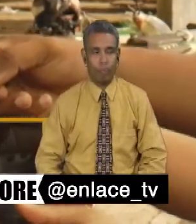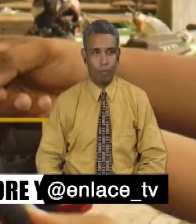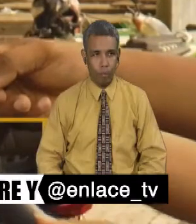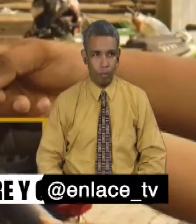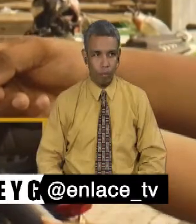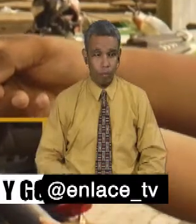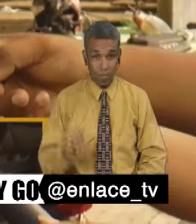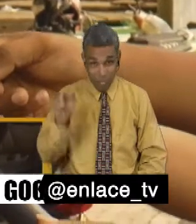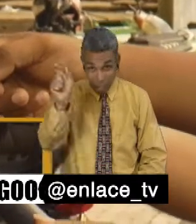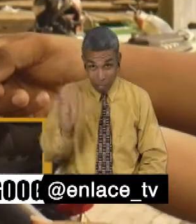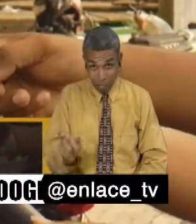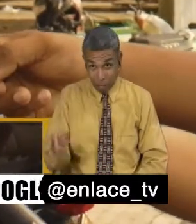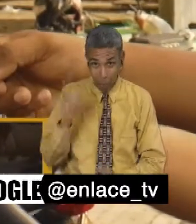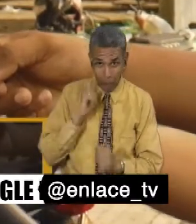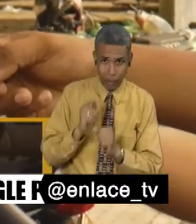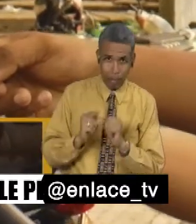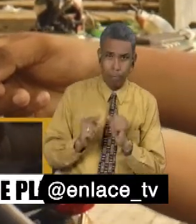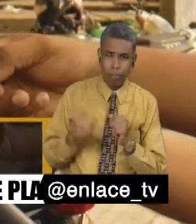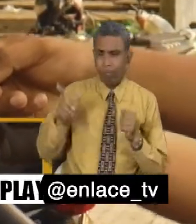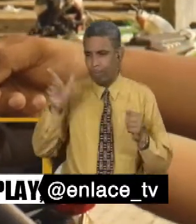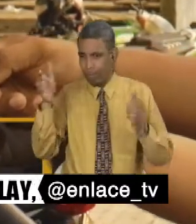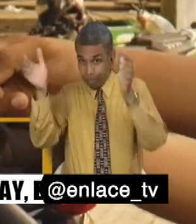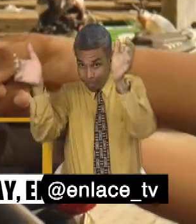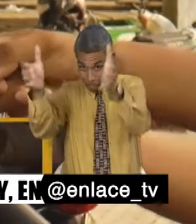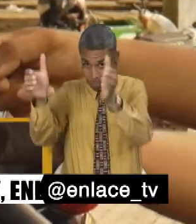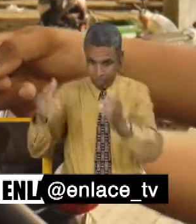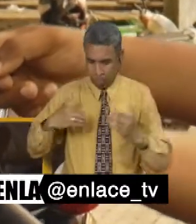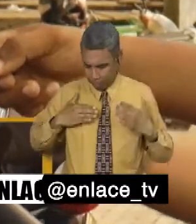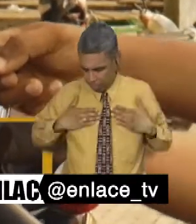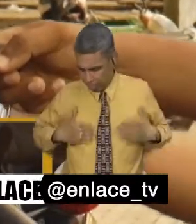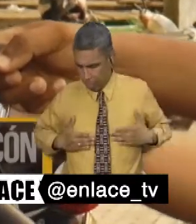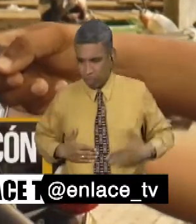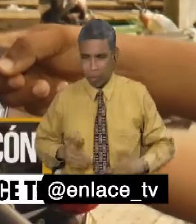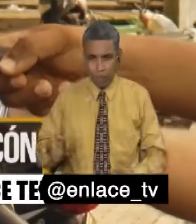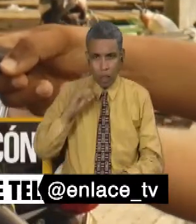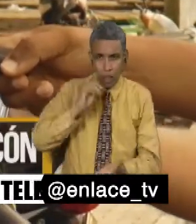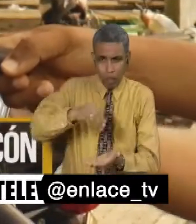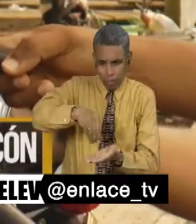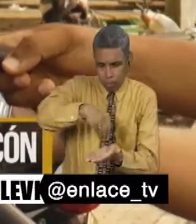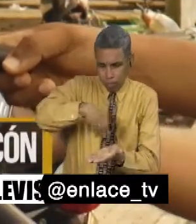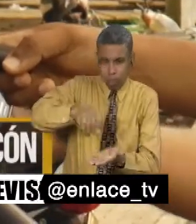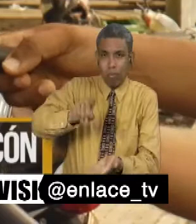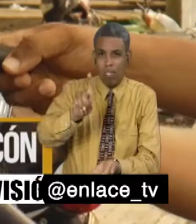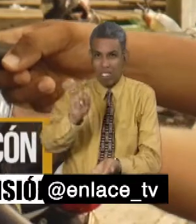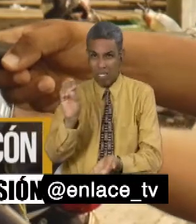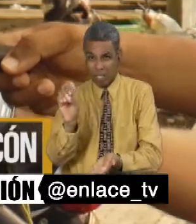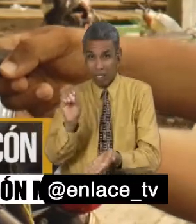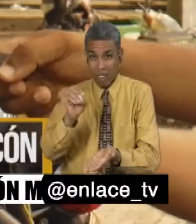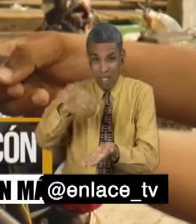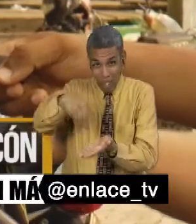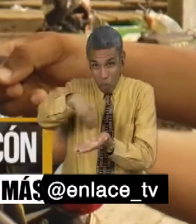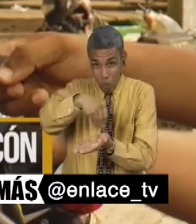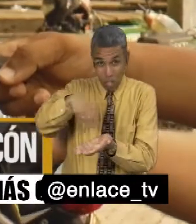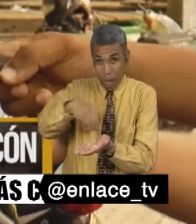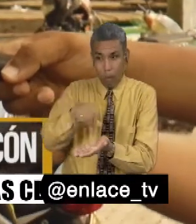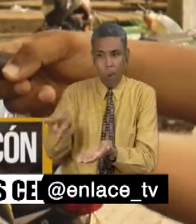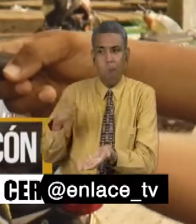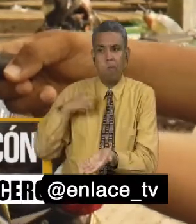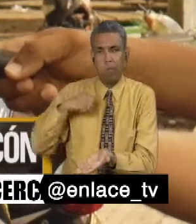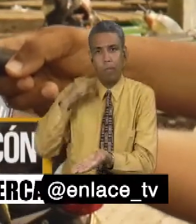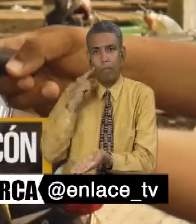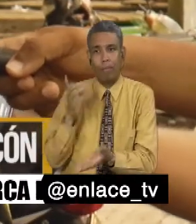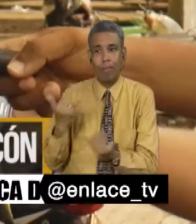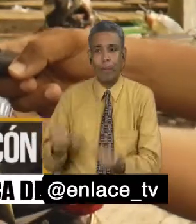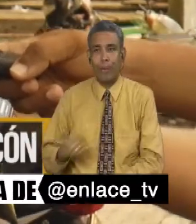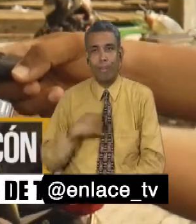encontró sustancia estupefaciente, aproximadamente 60 gramos de clorhidrato de cocaína, y pues está siendo judicializada en estos momentos